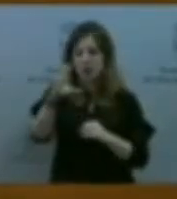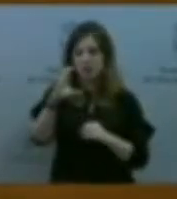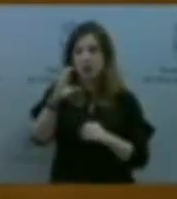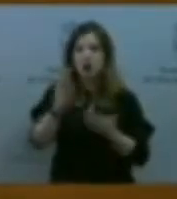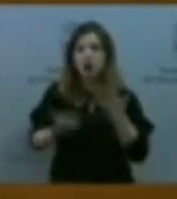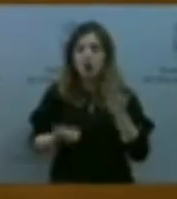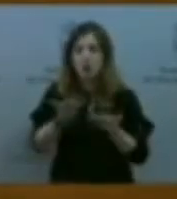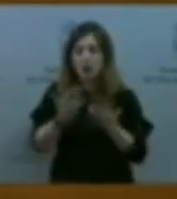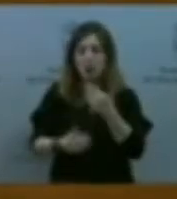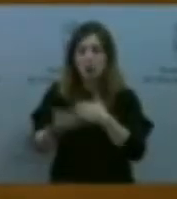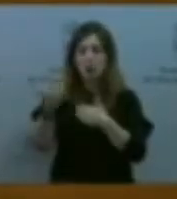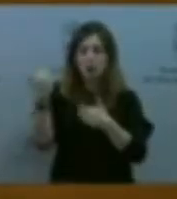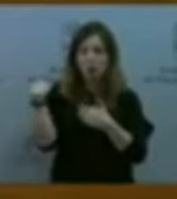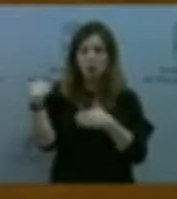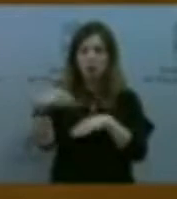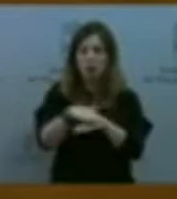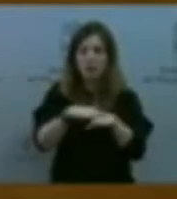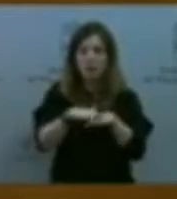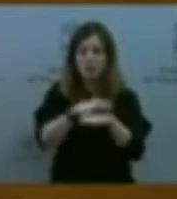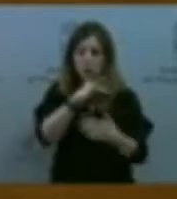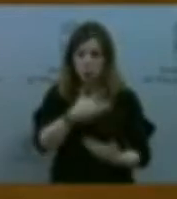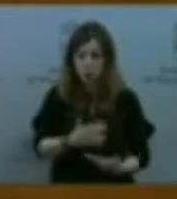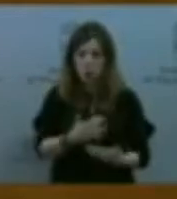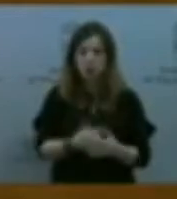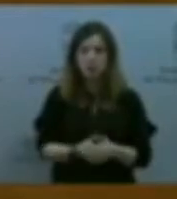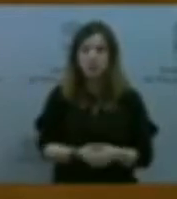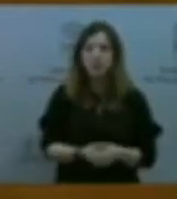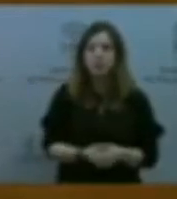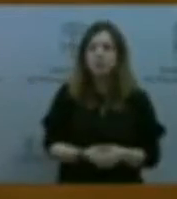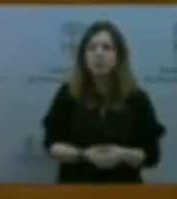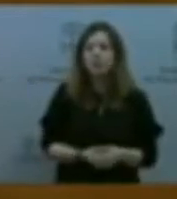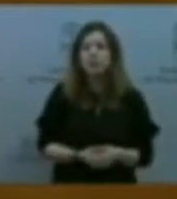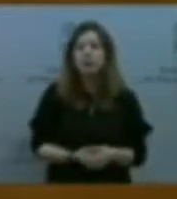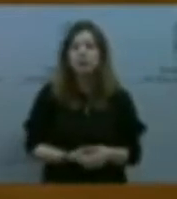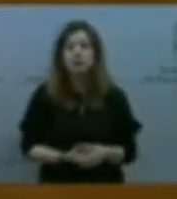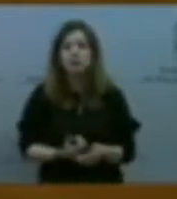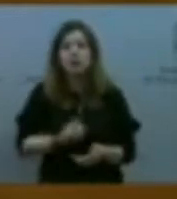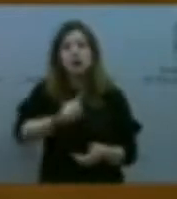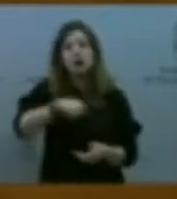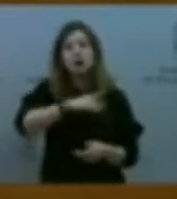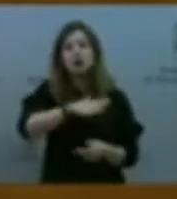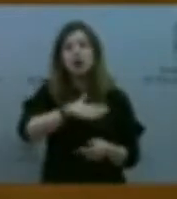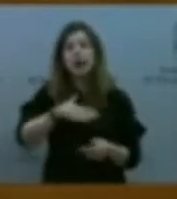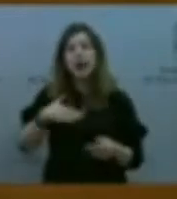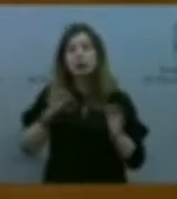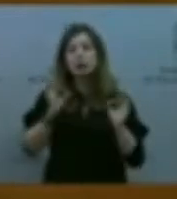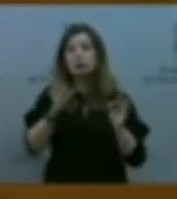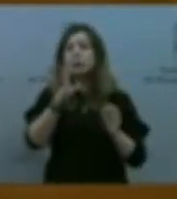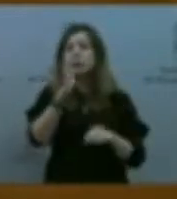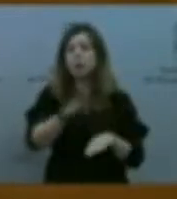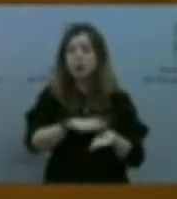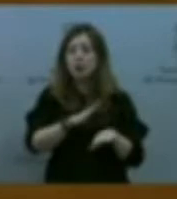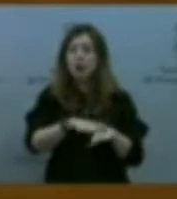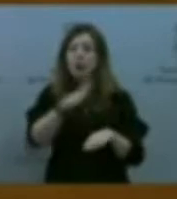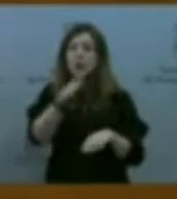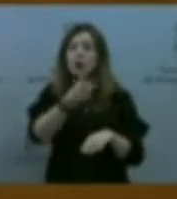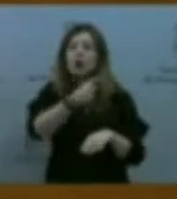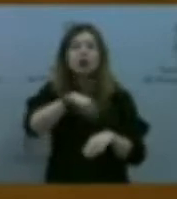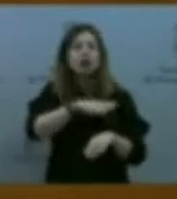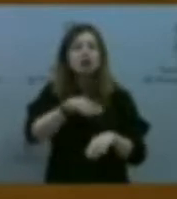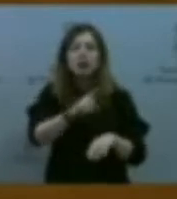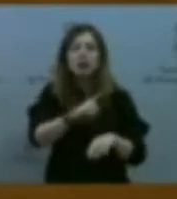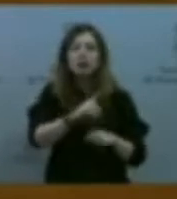actual. ¿Y por qué nosotros queremos eso y concebimos eso? Porque no queremos cronificar los perceptores del salario social. Y